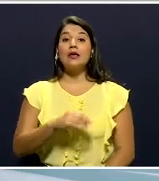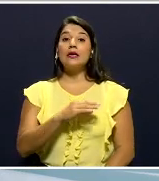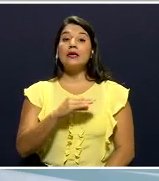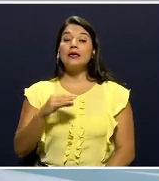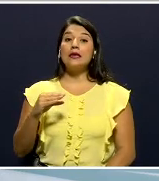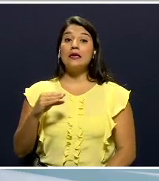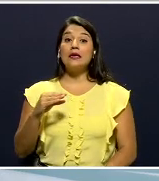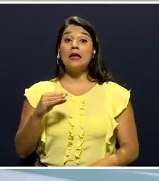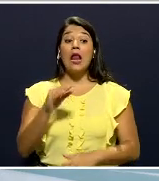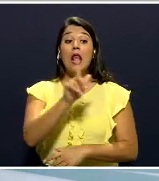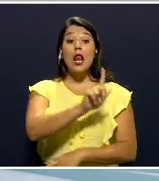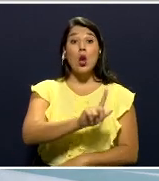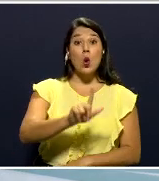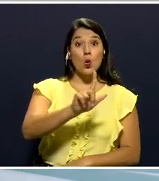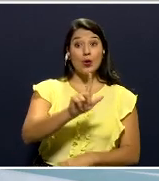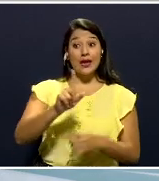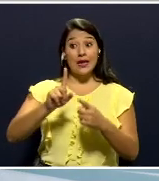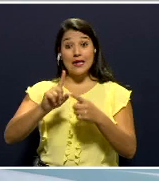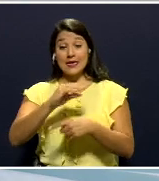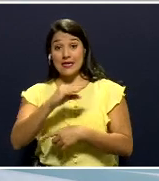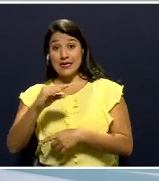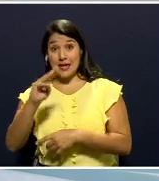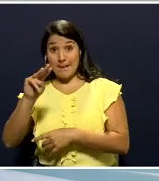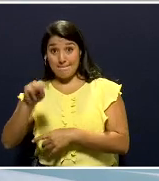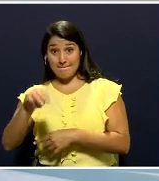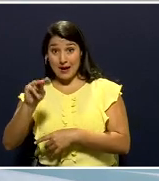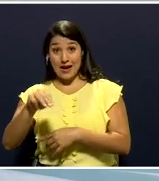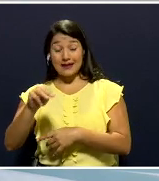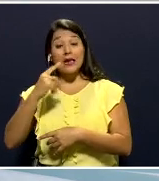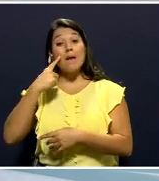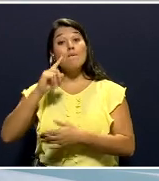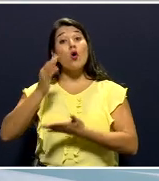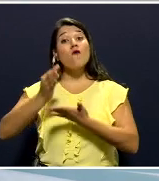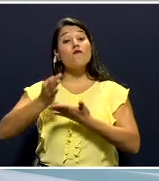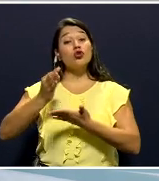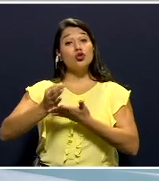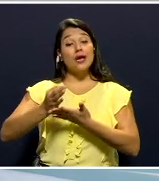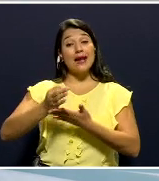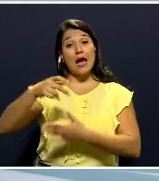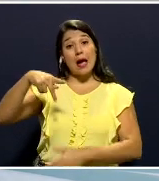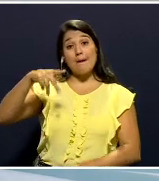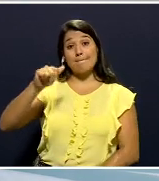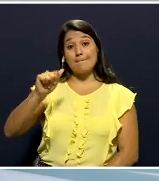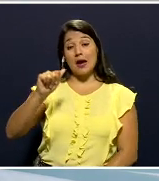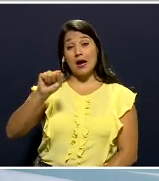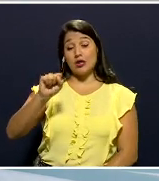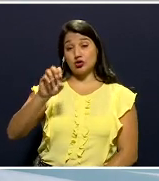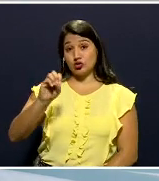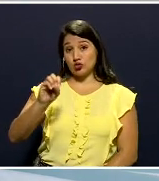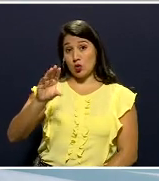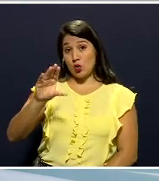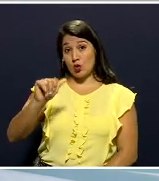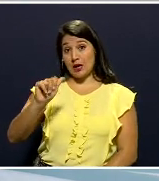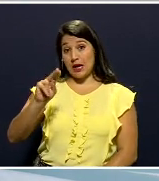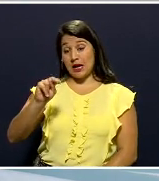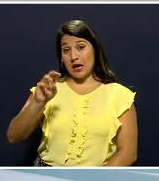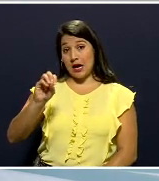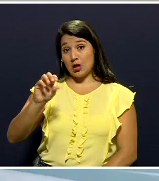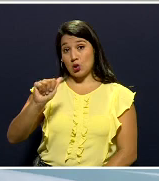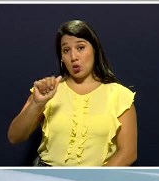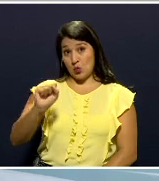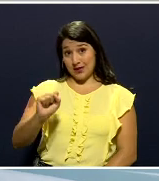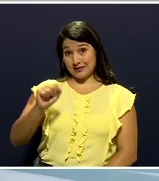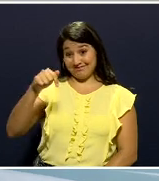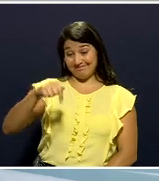Precisamente entre el lunes y martes, por la frontera de Paso Canoas, en el sur del país, ingresaron desde